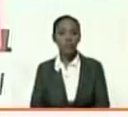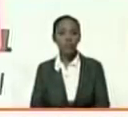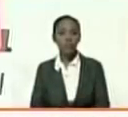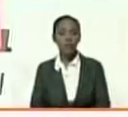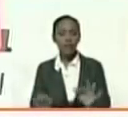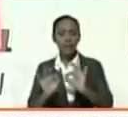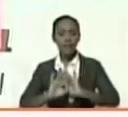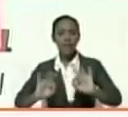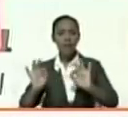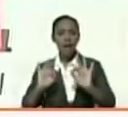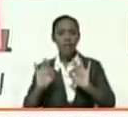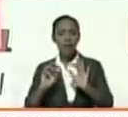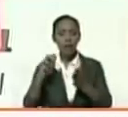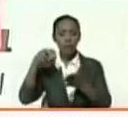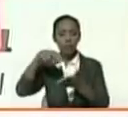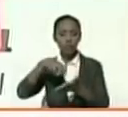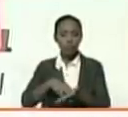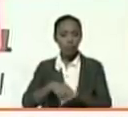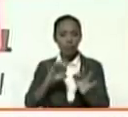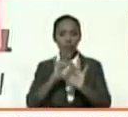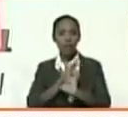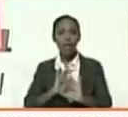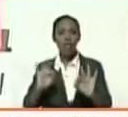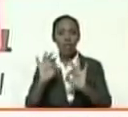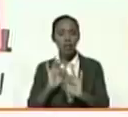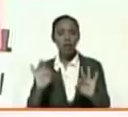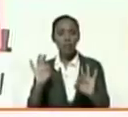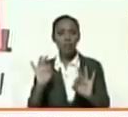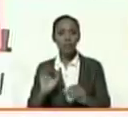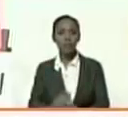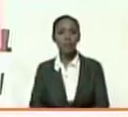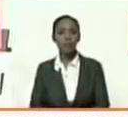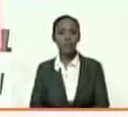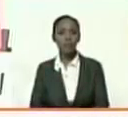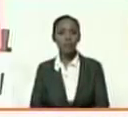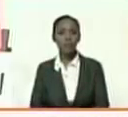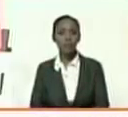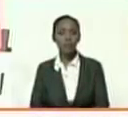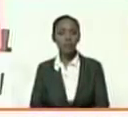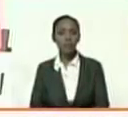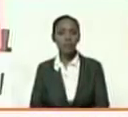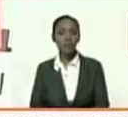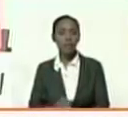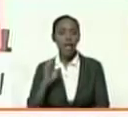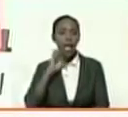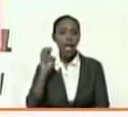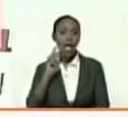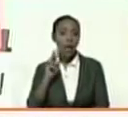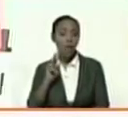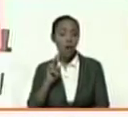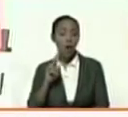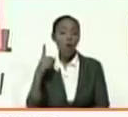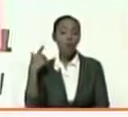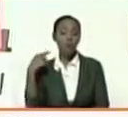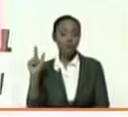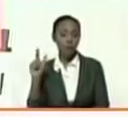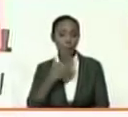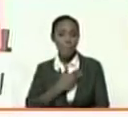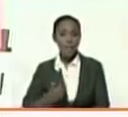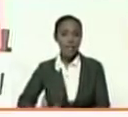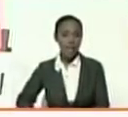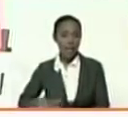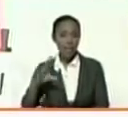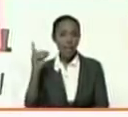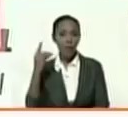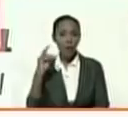Nadie, ahí no se ha rendido nadie. Y Evo es y seguirá siendo el presidente de